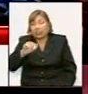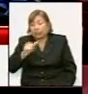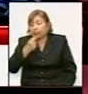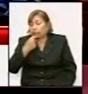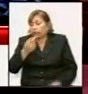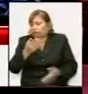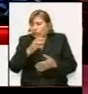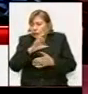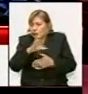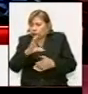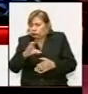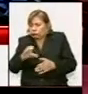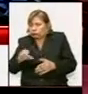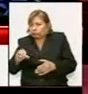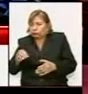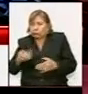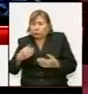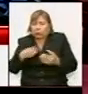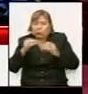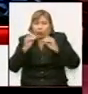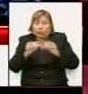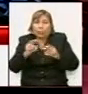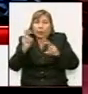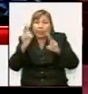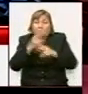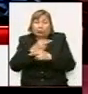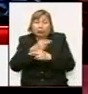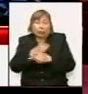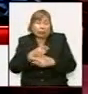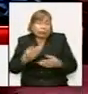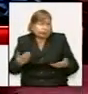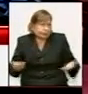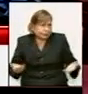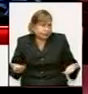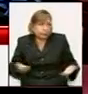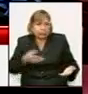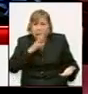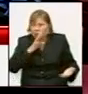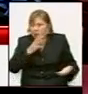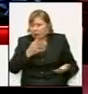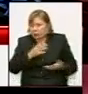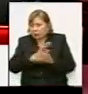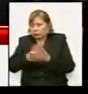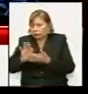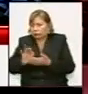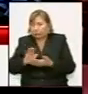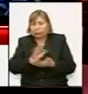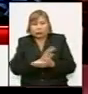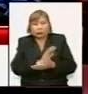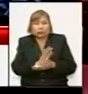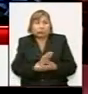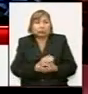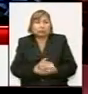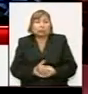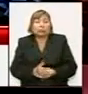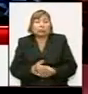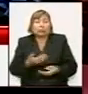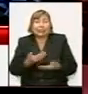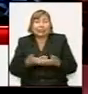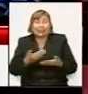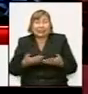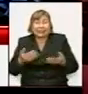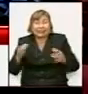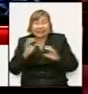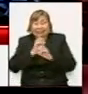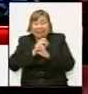Pero no se trata de que porque nos vemos en Venezuela, ahora también hay que hablar de Haití. Hablen de Haití, una cosa no excluye la otra. Lo que pasa es que uno habla de la parte más cercana sin